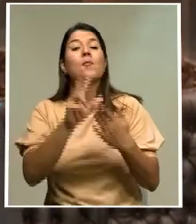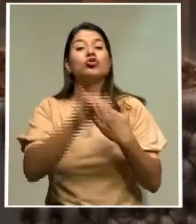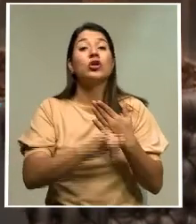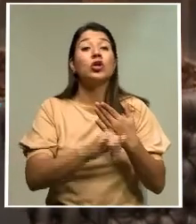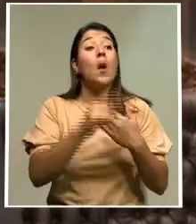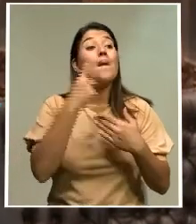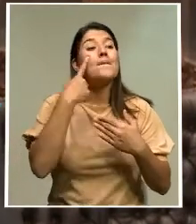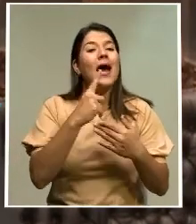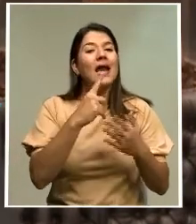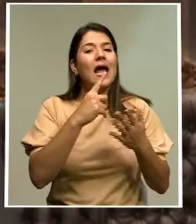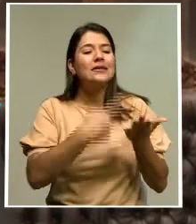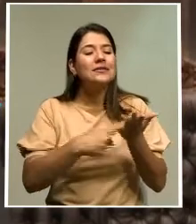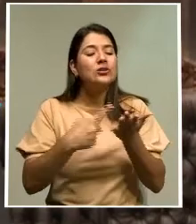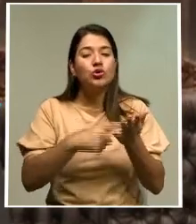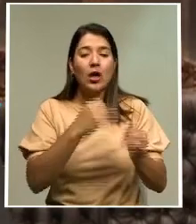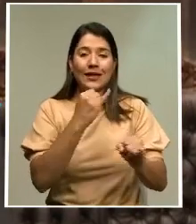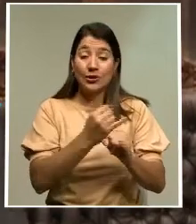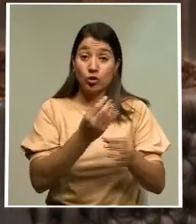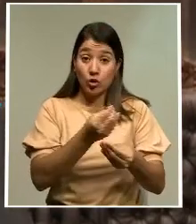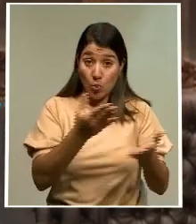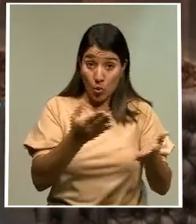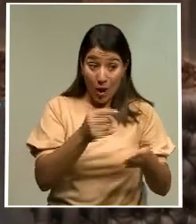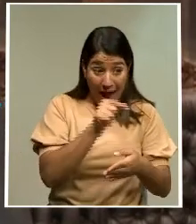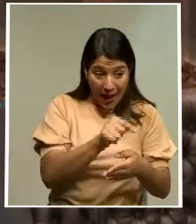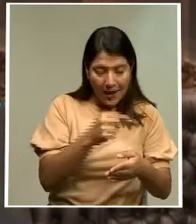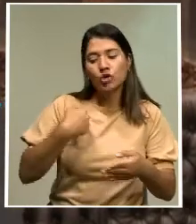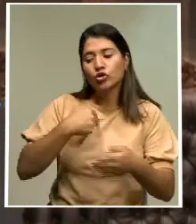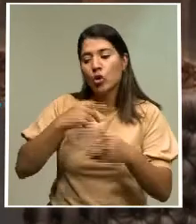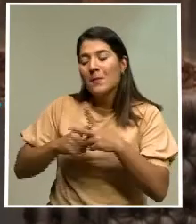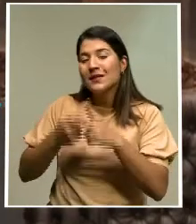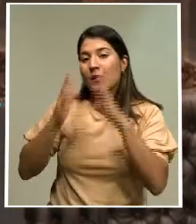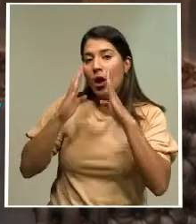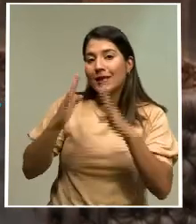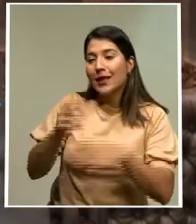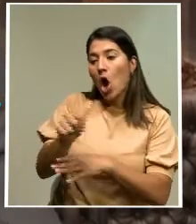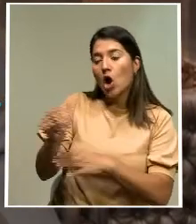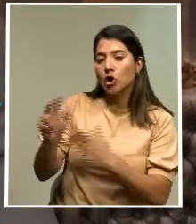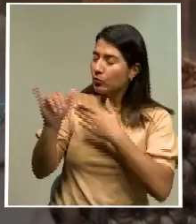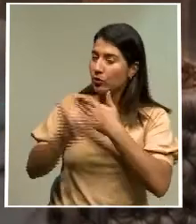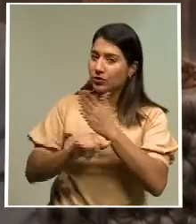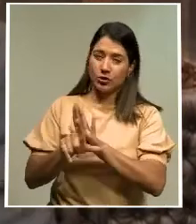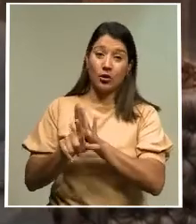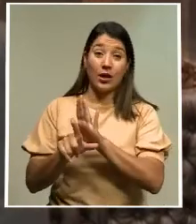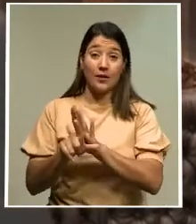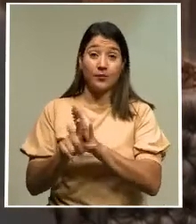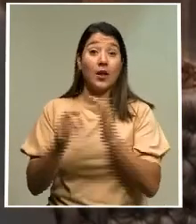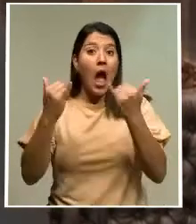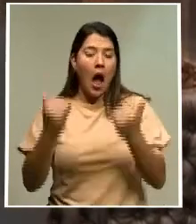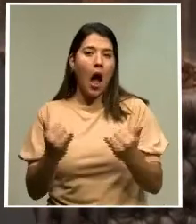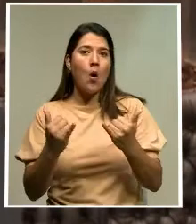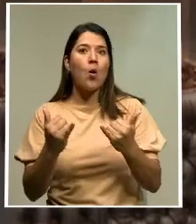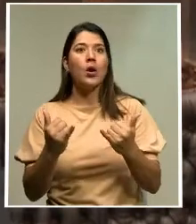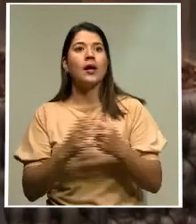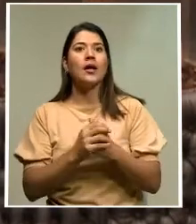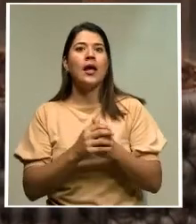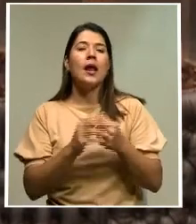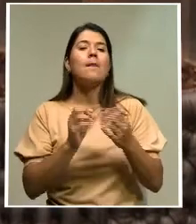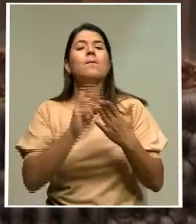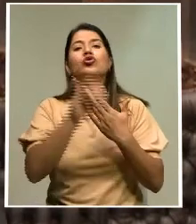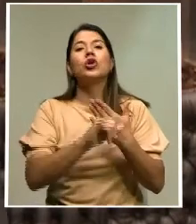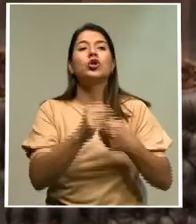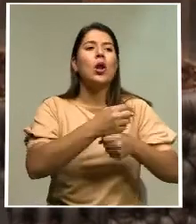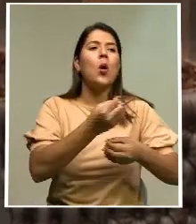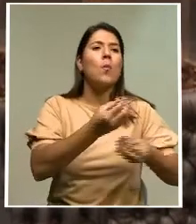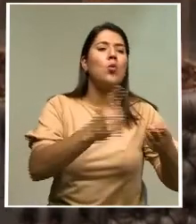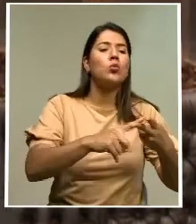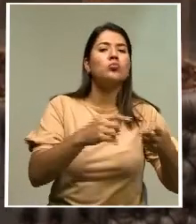proyectos, pero siempre habrá priorización. Y ahora es empleo público, pero después será renta global, o después será exoneraciones o cualquiera